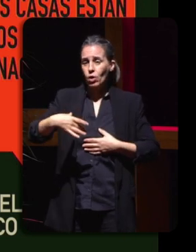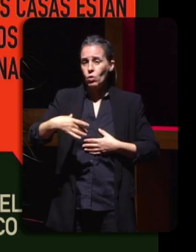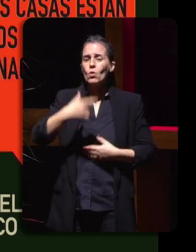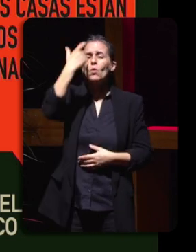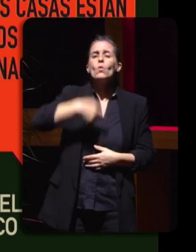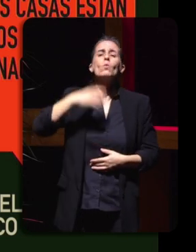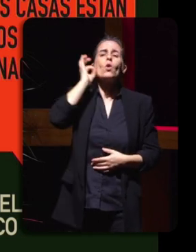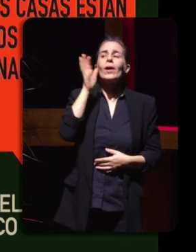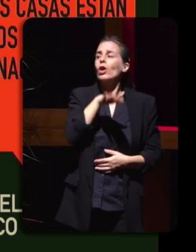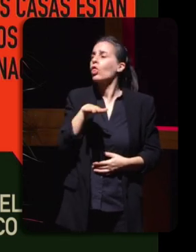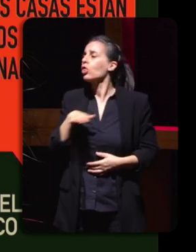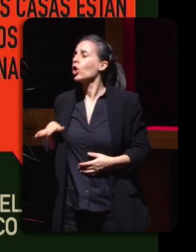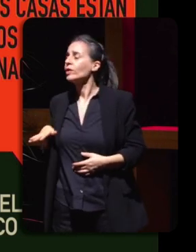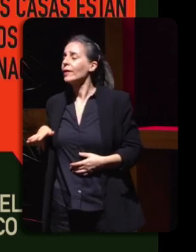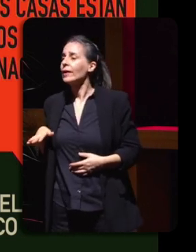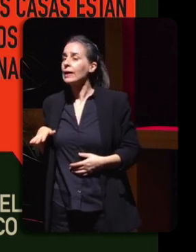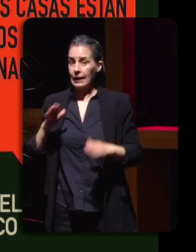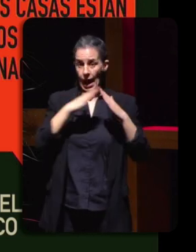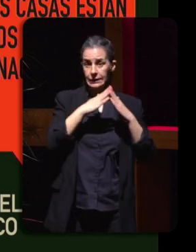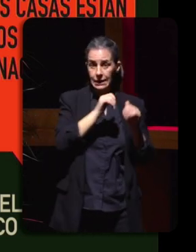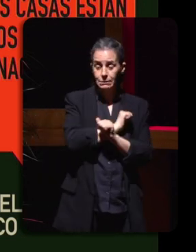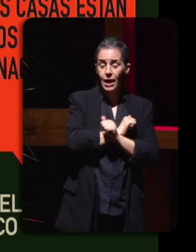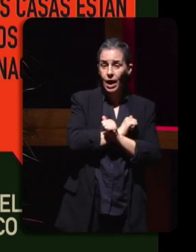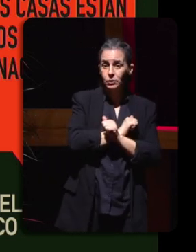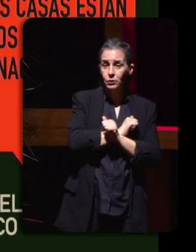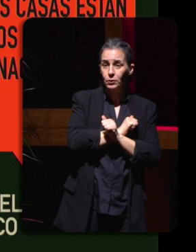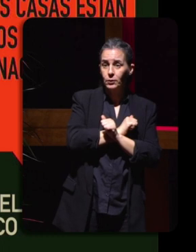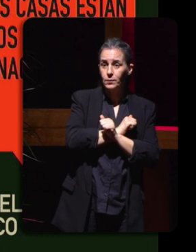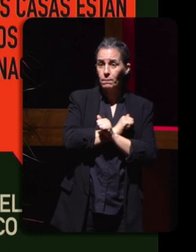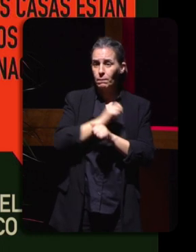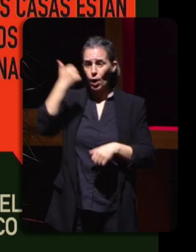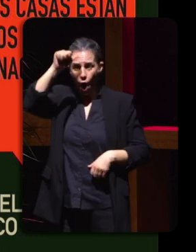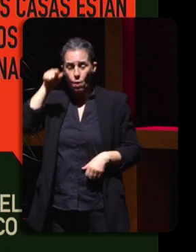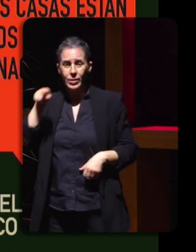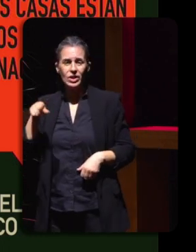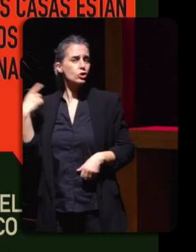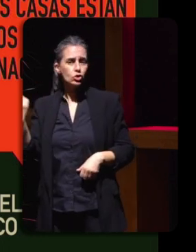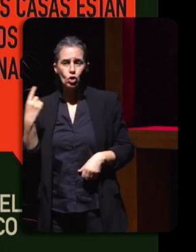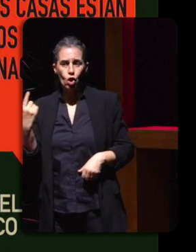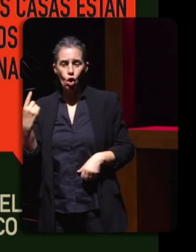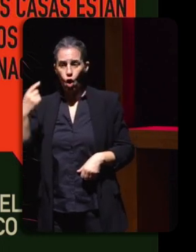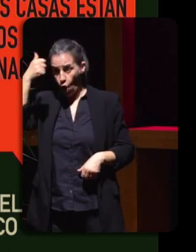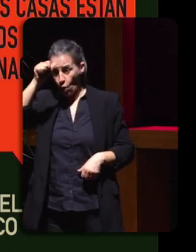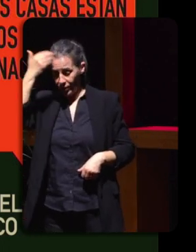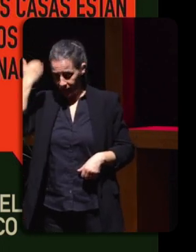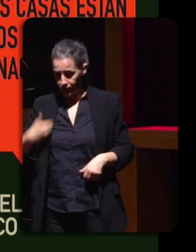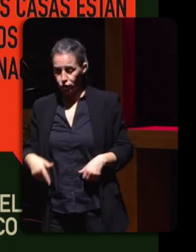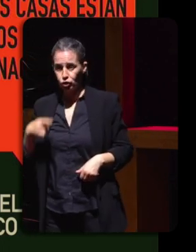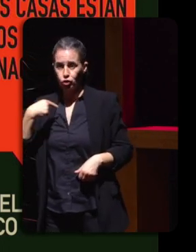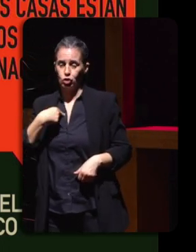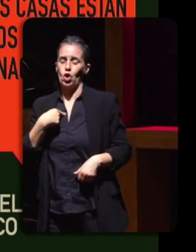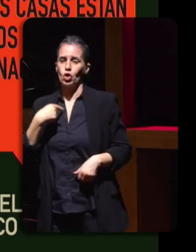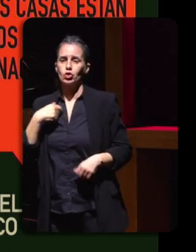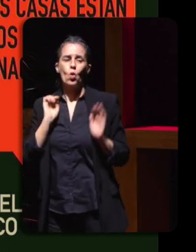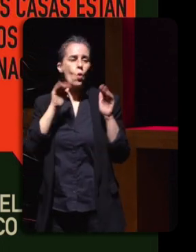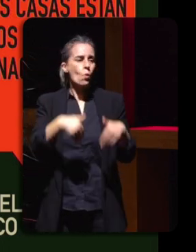No está como siempre esperándolo En casa he dicho ya que este hombre está solo he dicho que este hombre soy yo a dónde regresaré